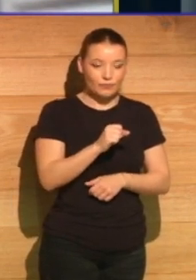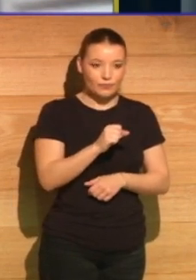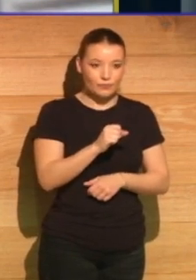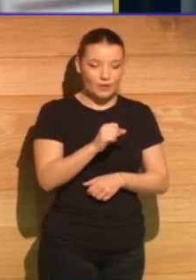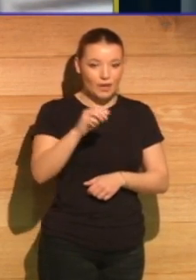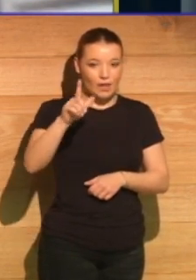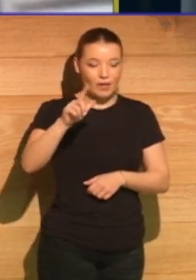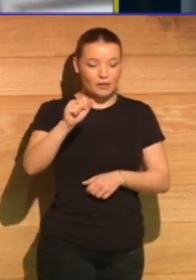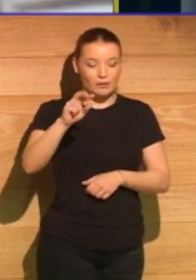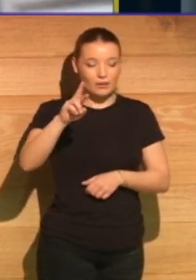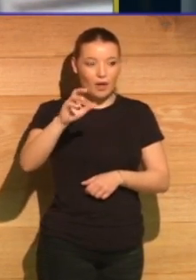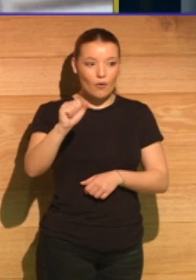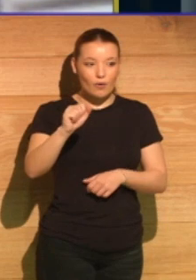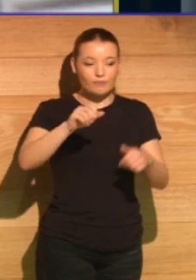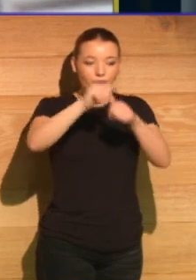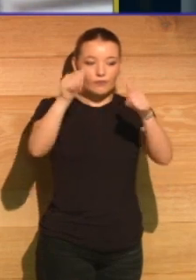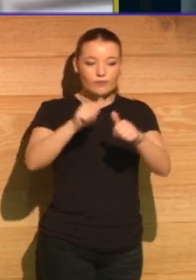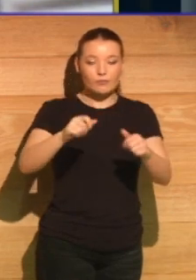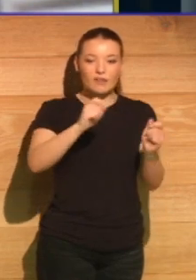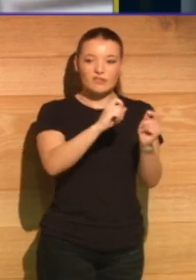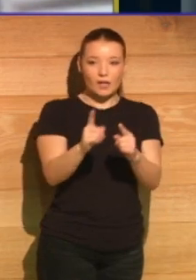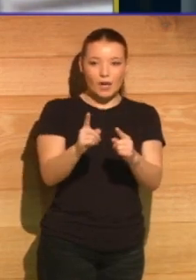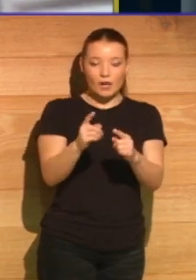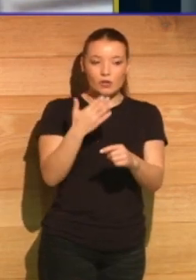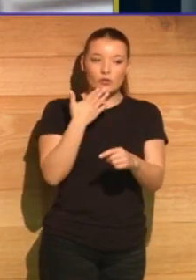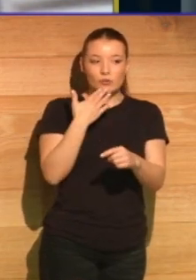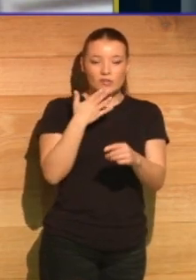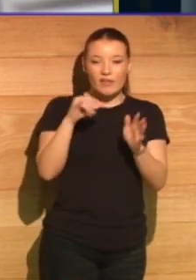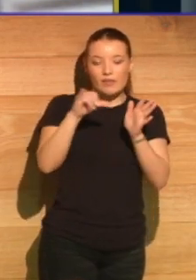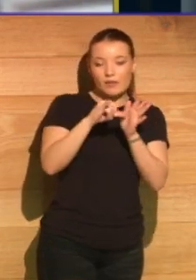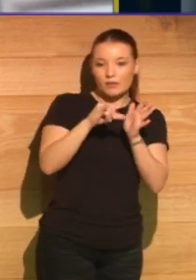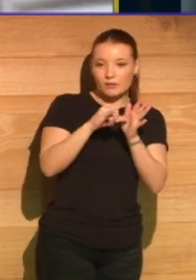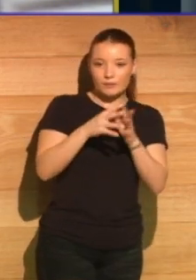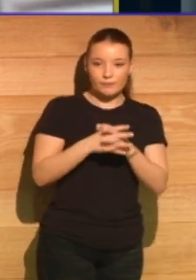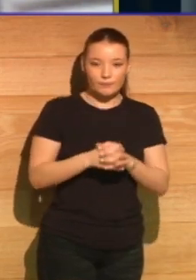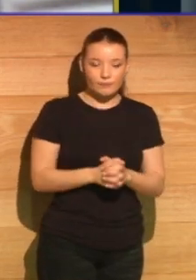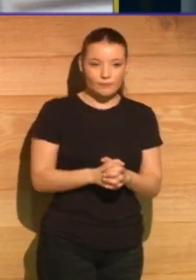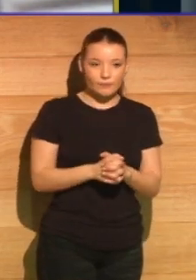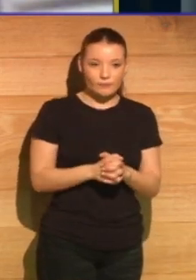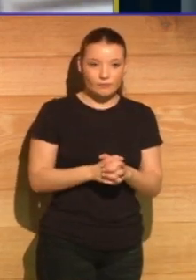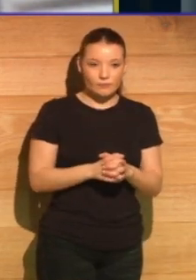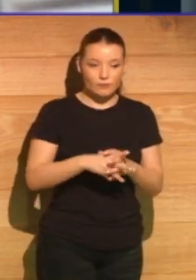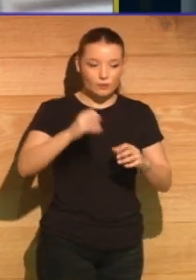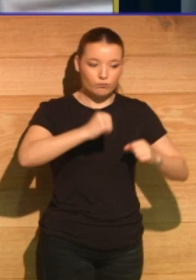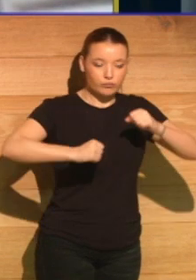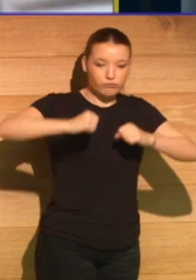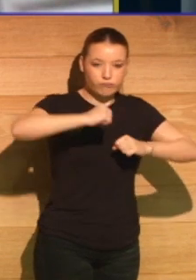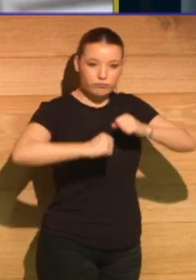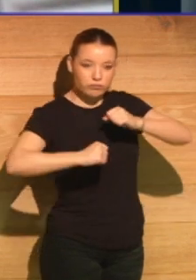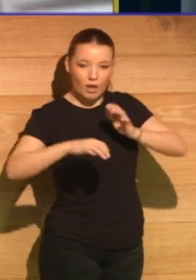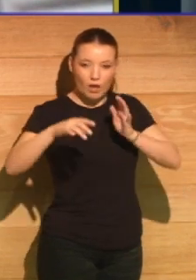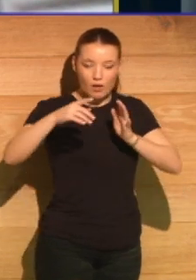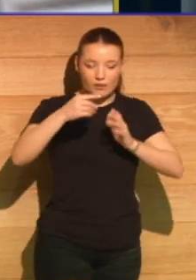de dar forma, de acercarnos a estas gigantas sobre las que, bueno,